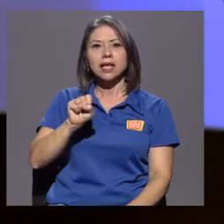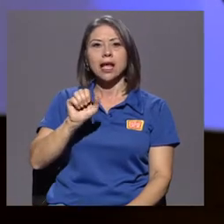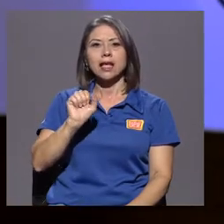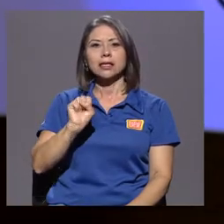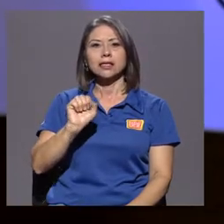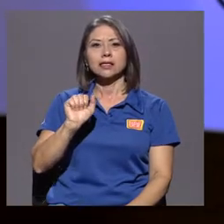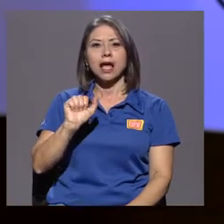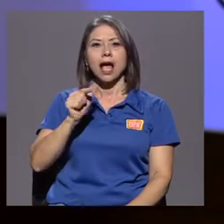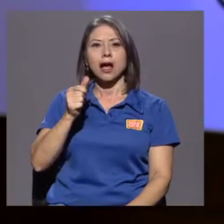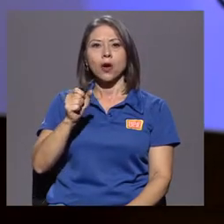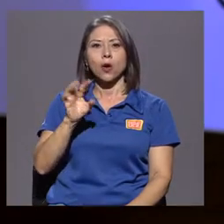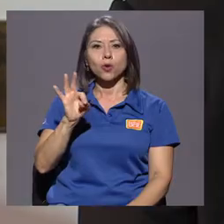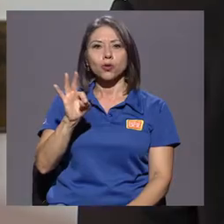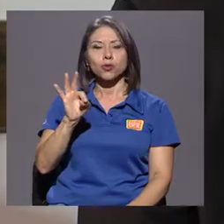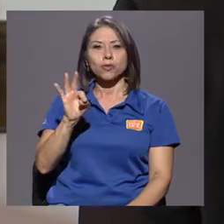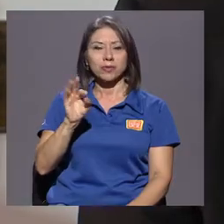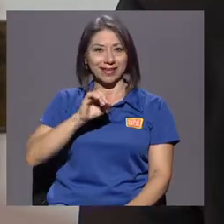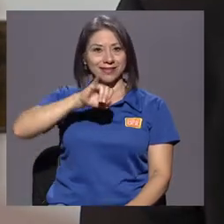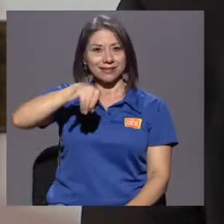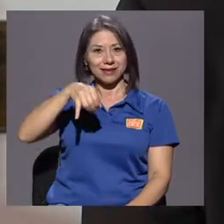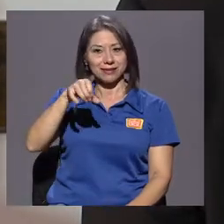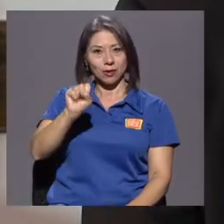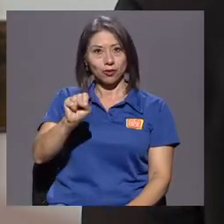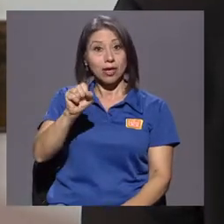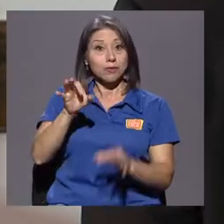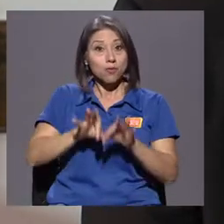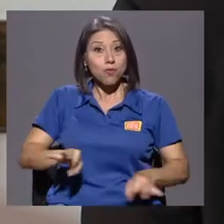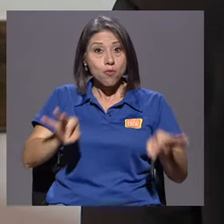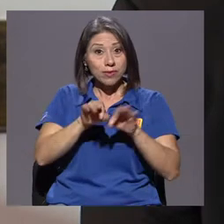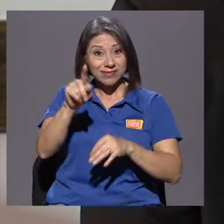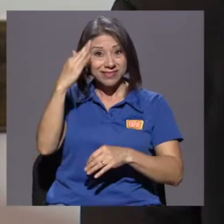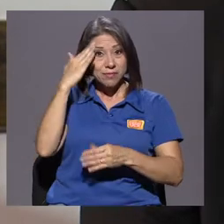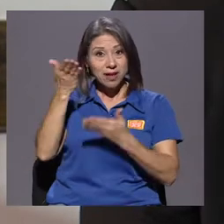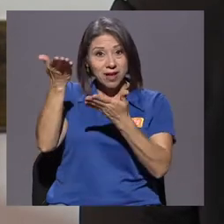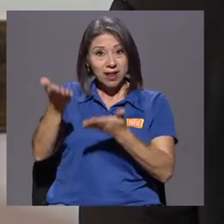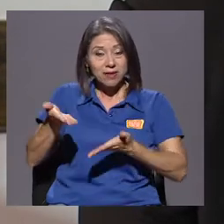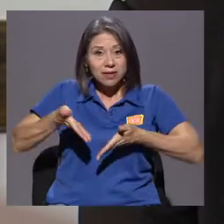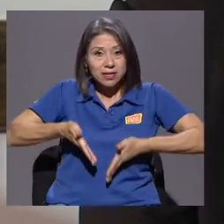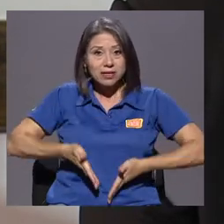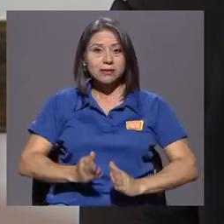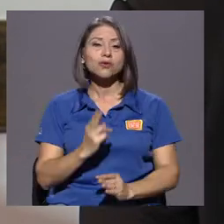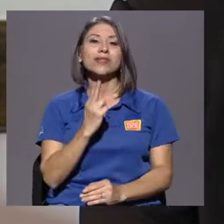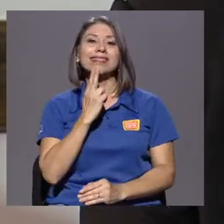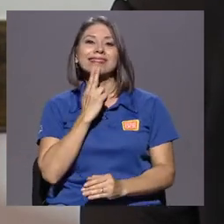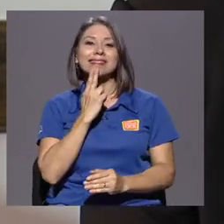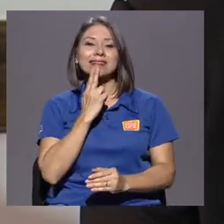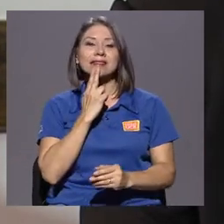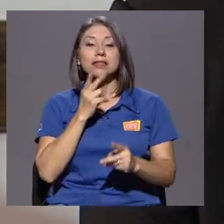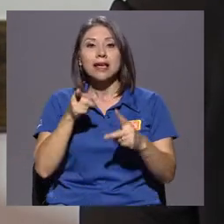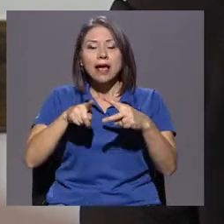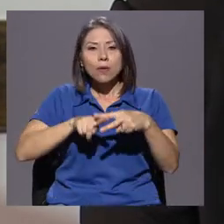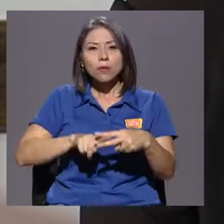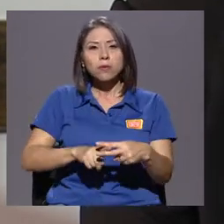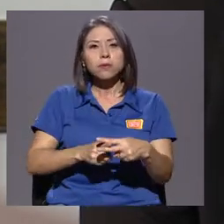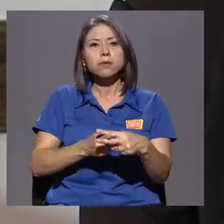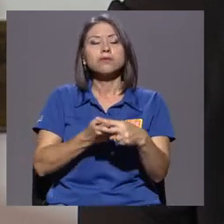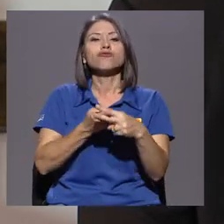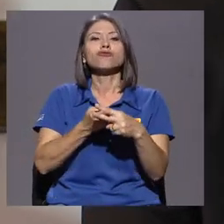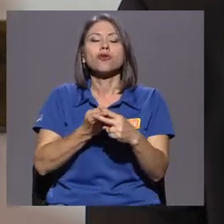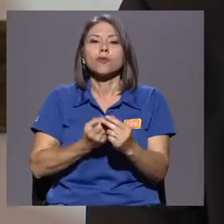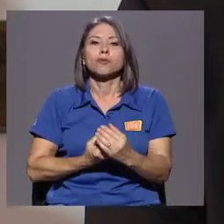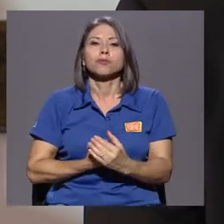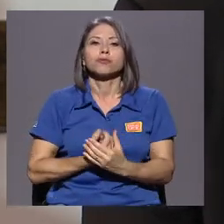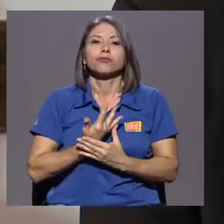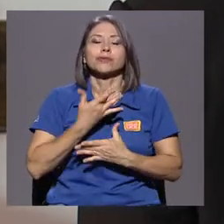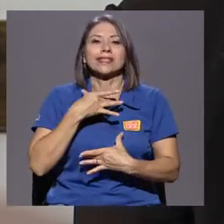que llach nació en gatillo y que allí inicio a florecer mucho su interés